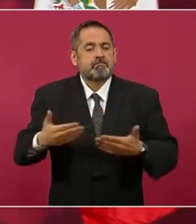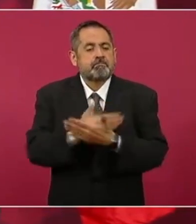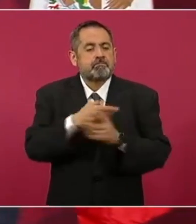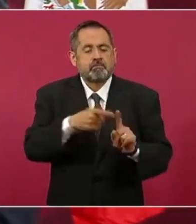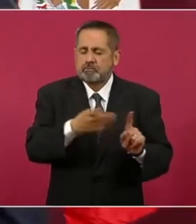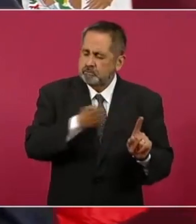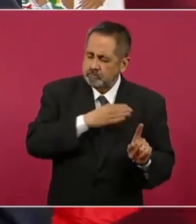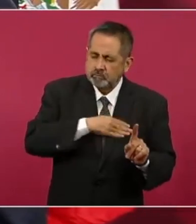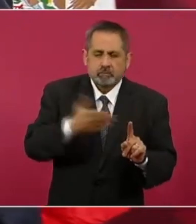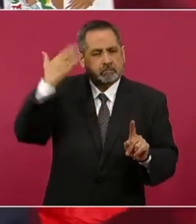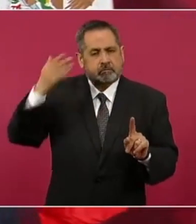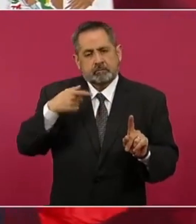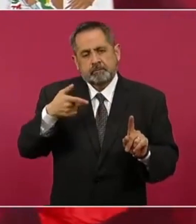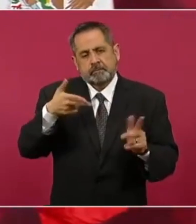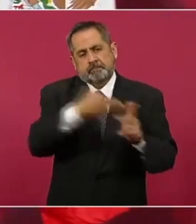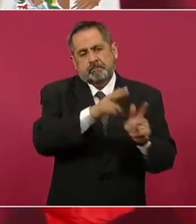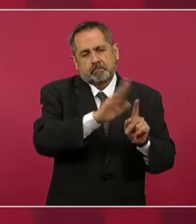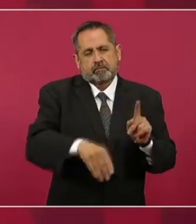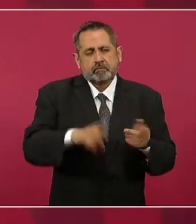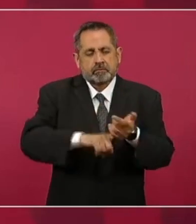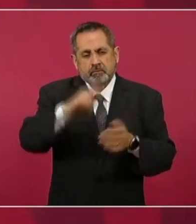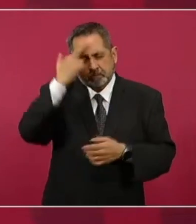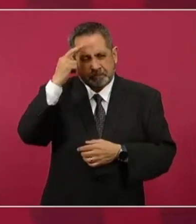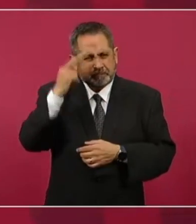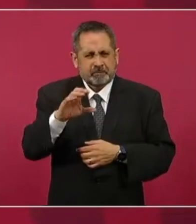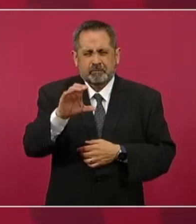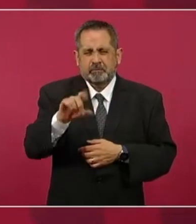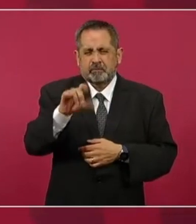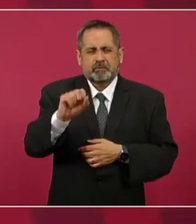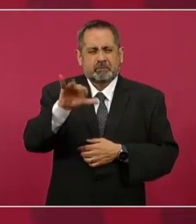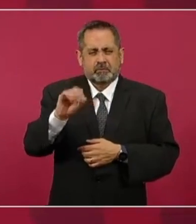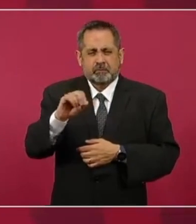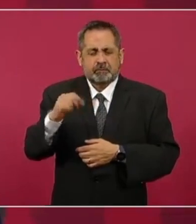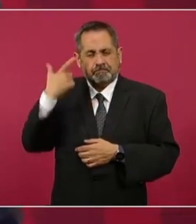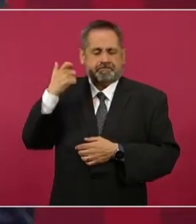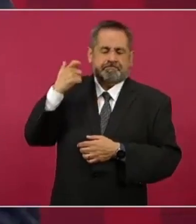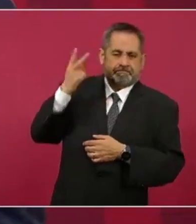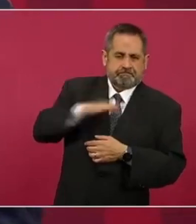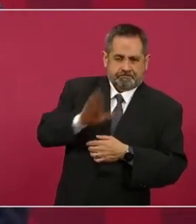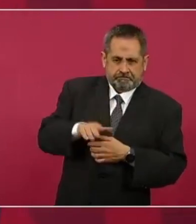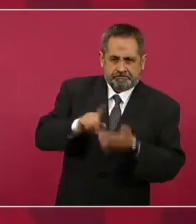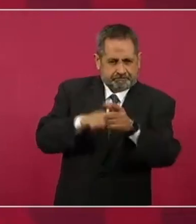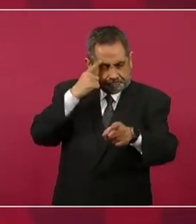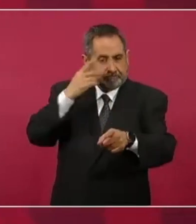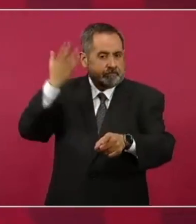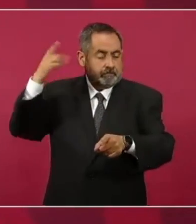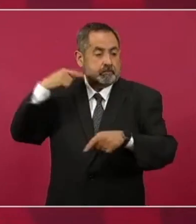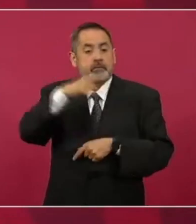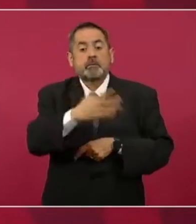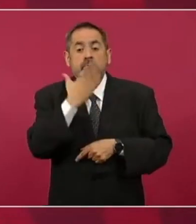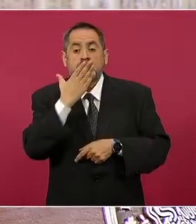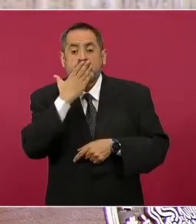asesinado de manera cobarde, Luis Donaldo Colosio, y en Sonora tiene